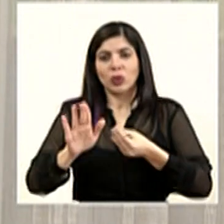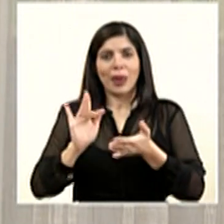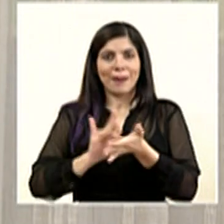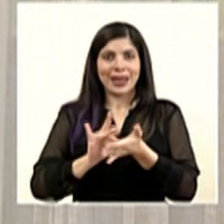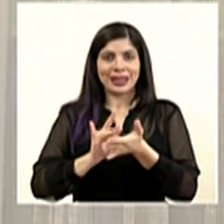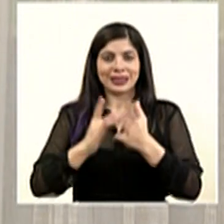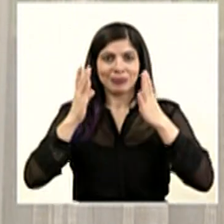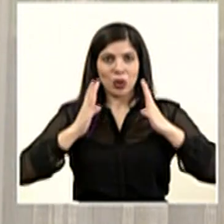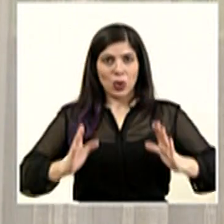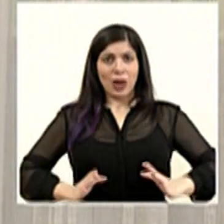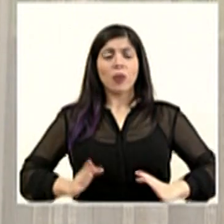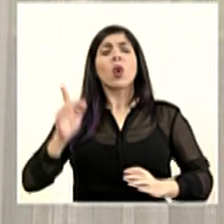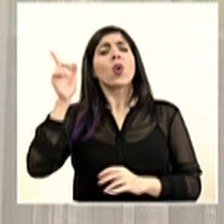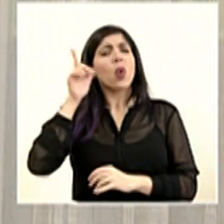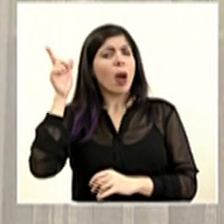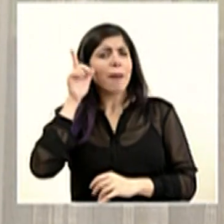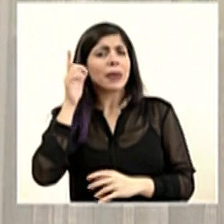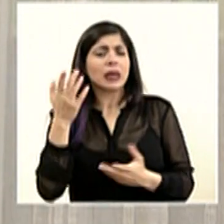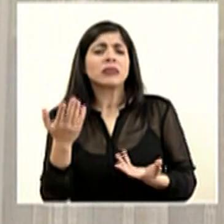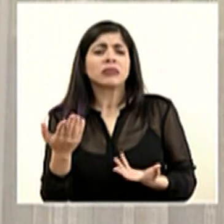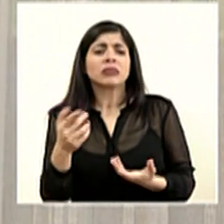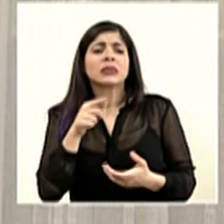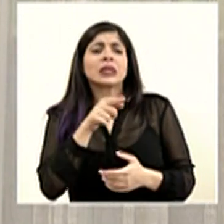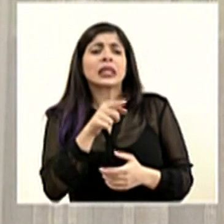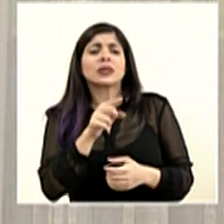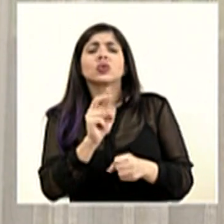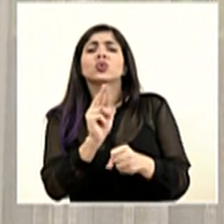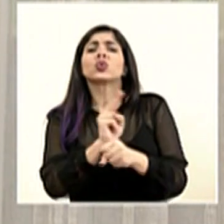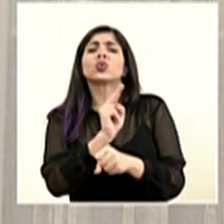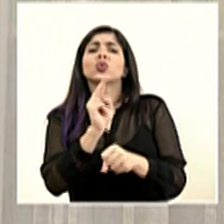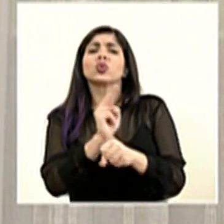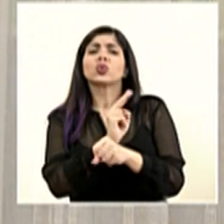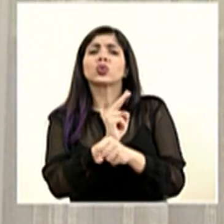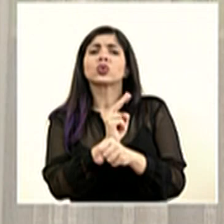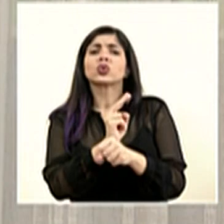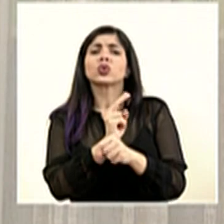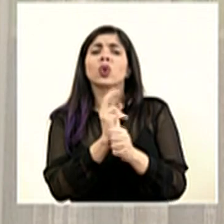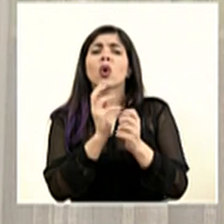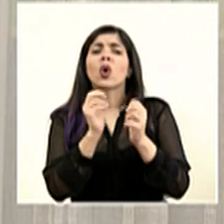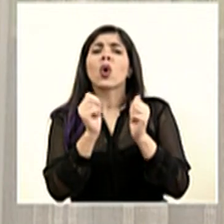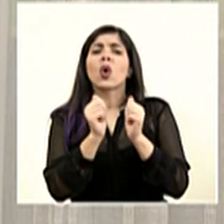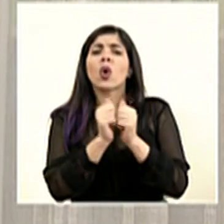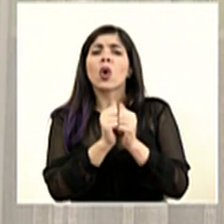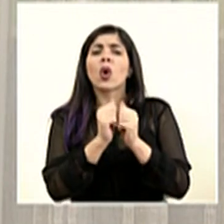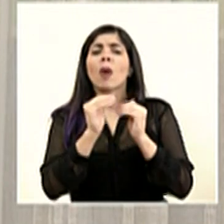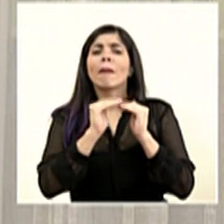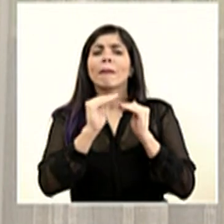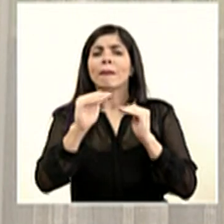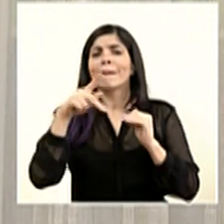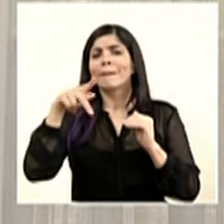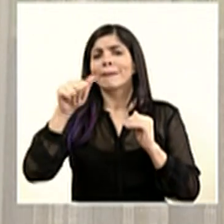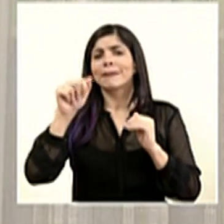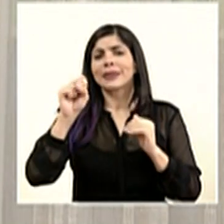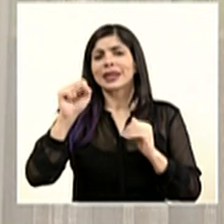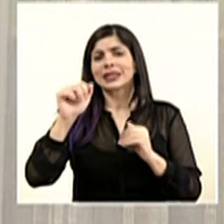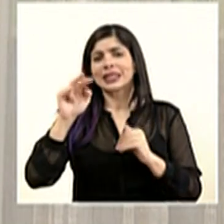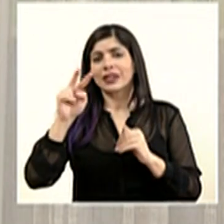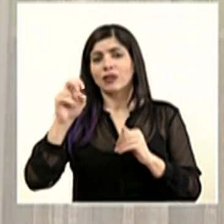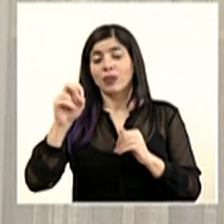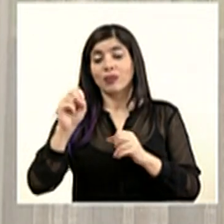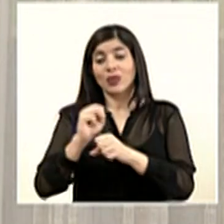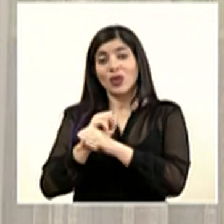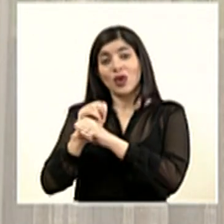el cuerpo. Obviamente estamos hablando de que esto es bajo un uso compasivo, un uso de medicamento en donde al ser el